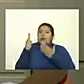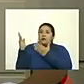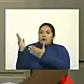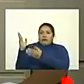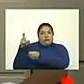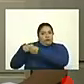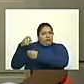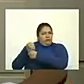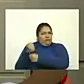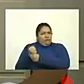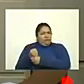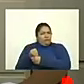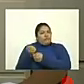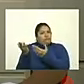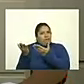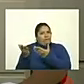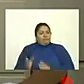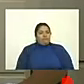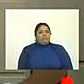Odebrecht.